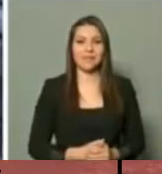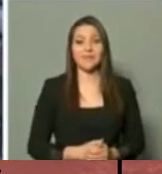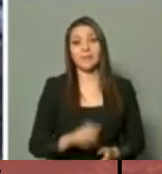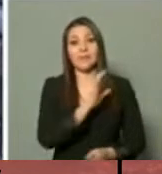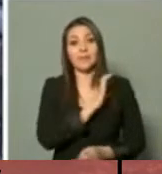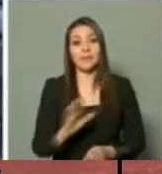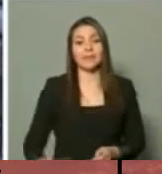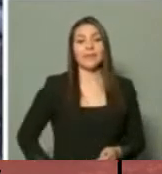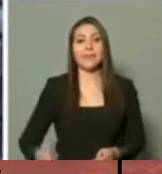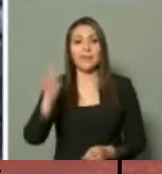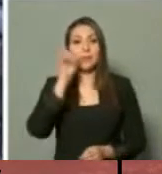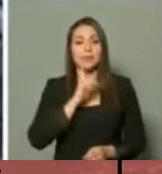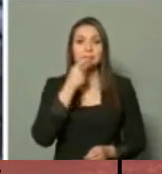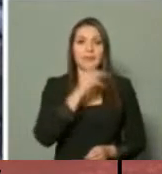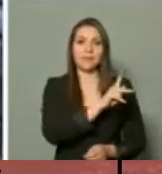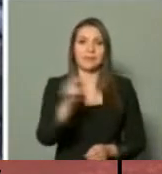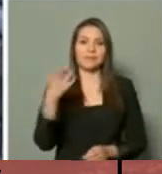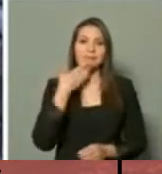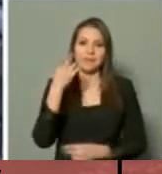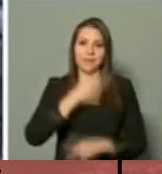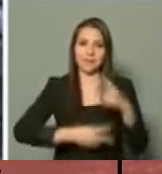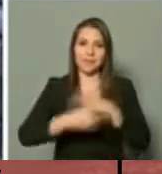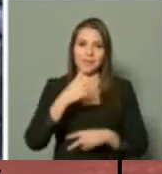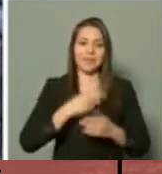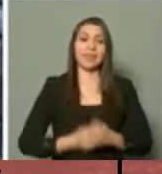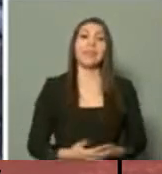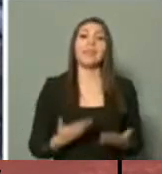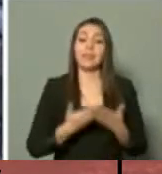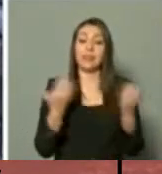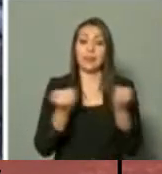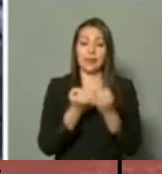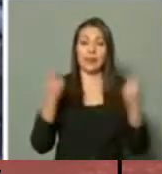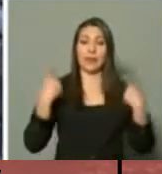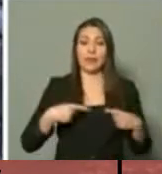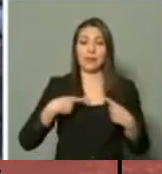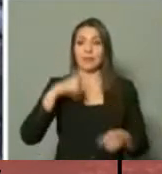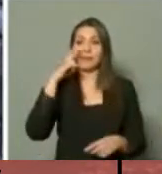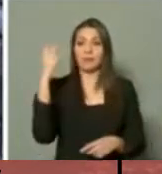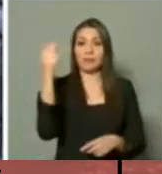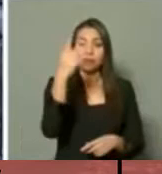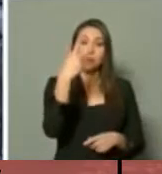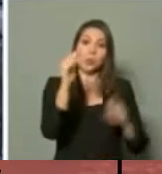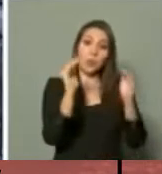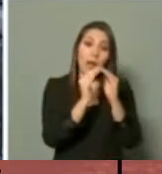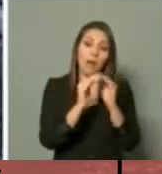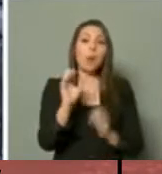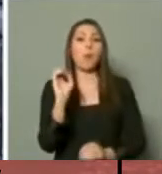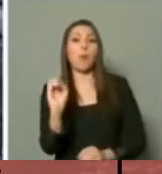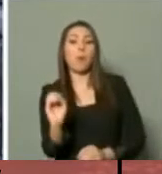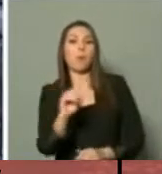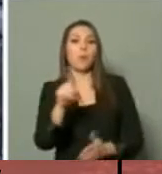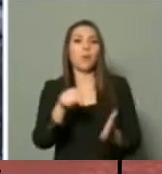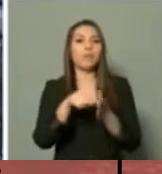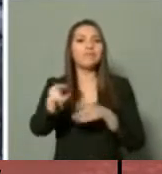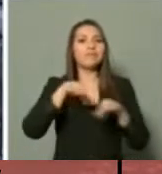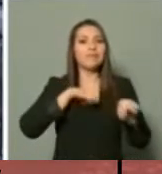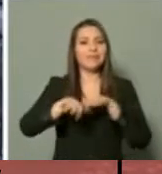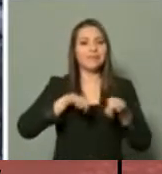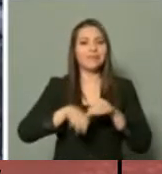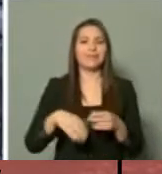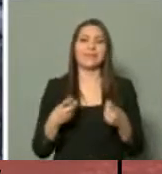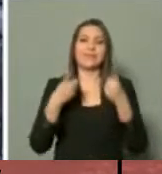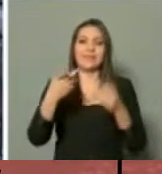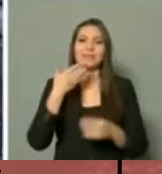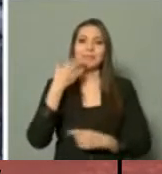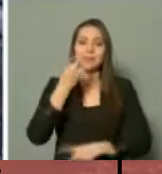Candidatas y candidatos, sean bienvenidos. Pero sobre todo a ustedes que nos siguen desde su casa o lugar de trabajo. Les doy la más cordial bienvenida.